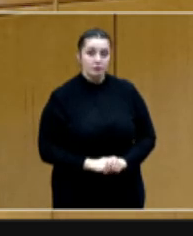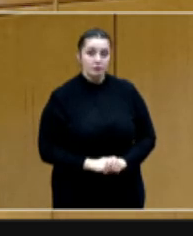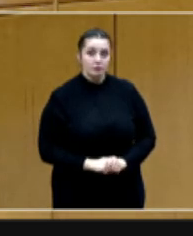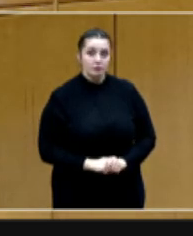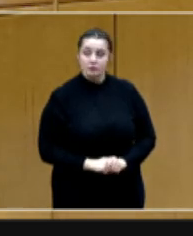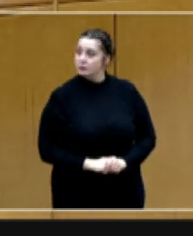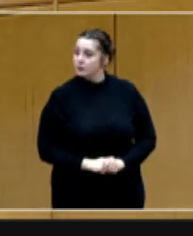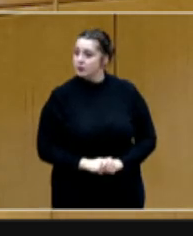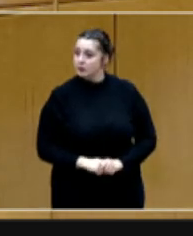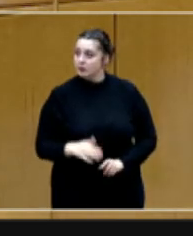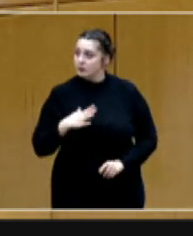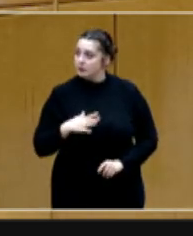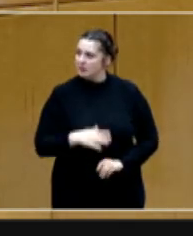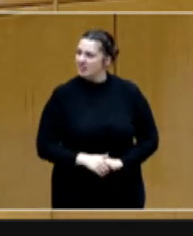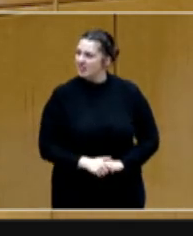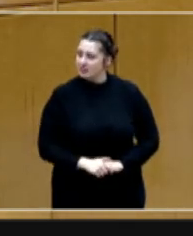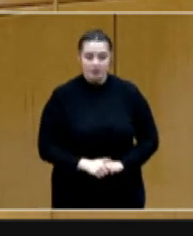sí adelante